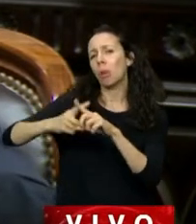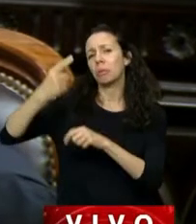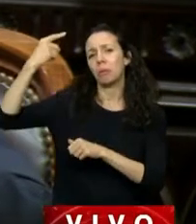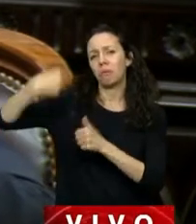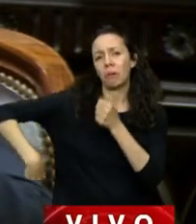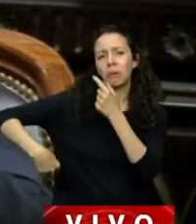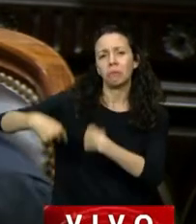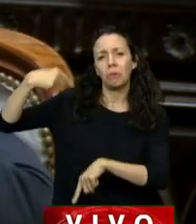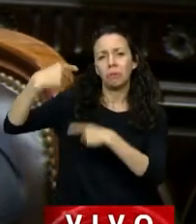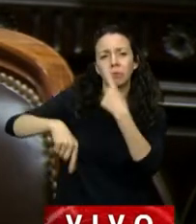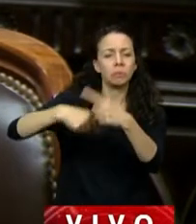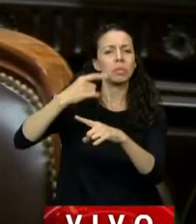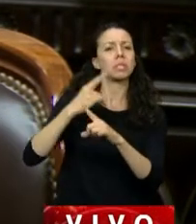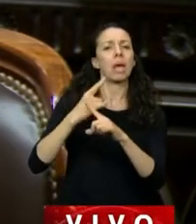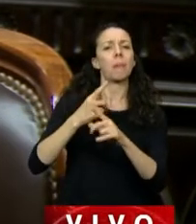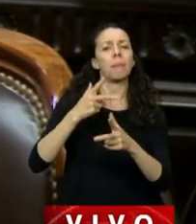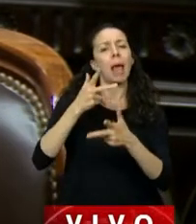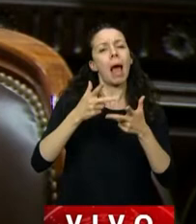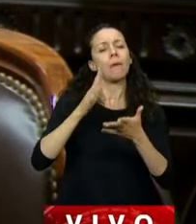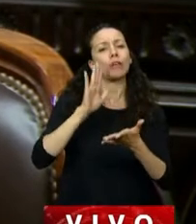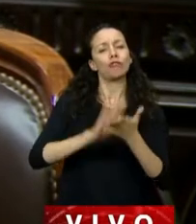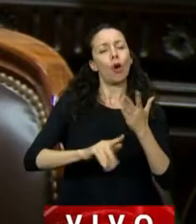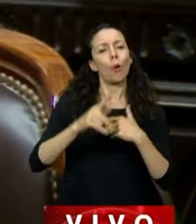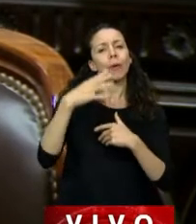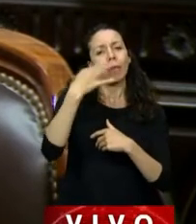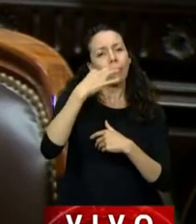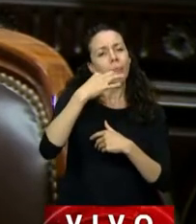la reparación histórica del norte argentino,